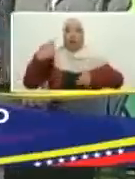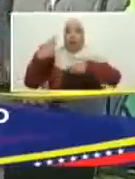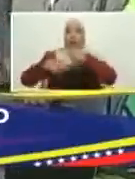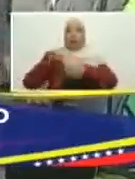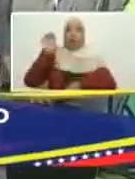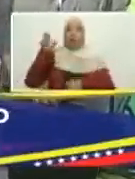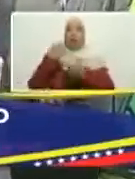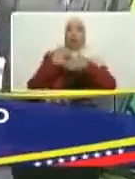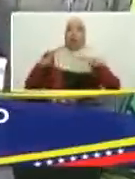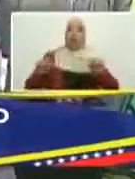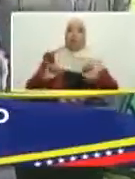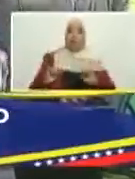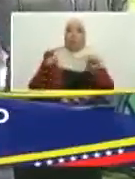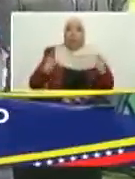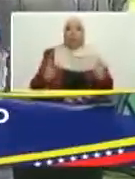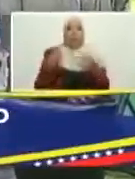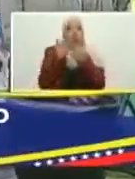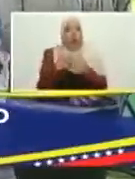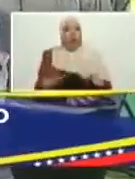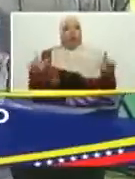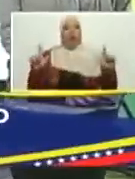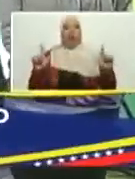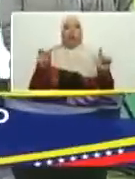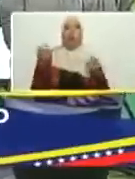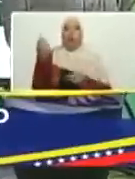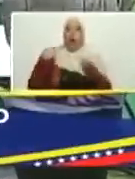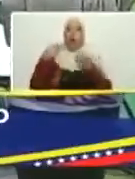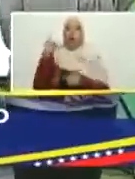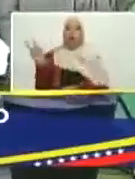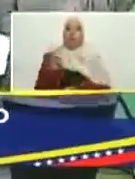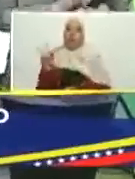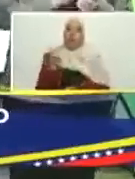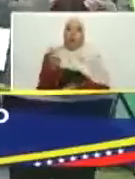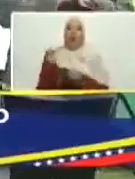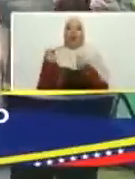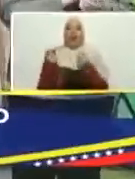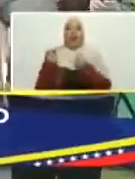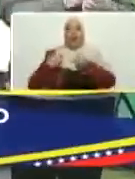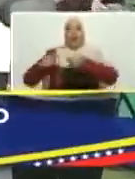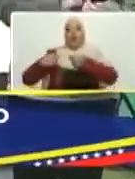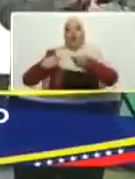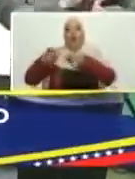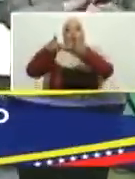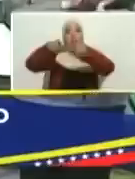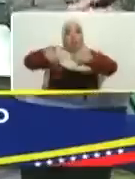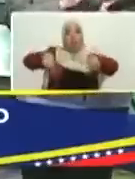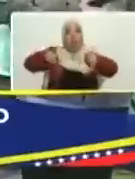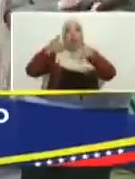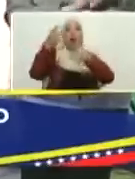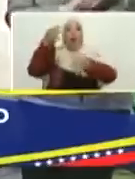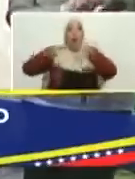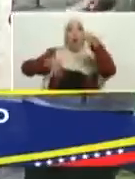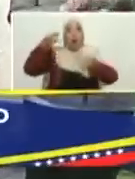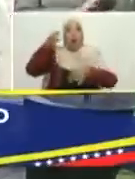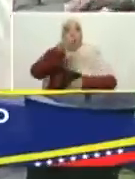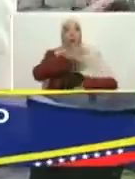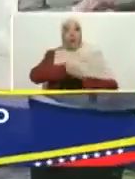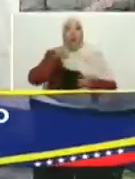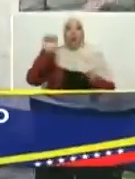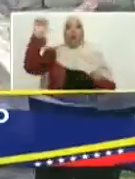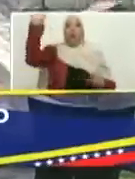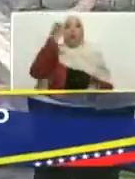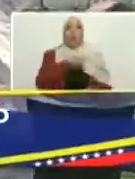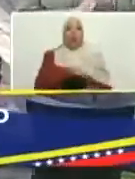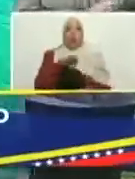el renacimiento soberano de la economía venezolana, productiva, distributiva, justa, socialista